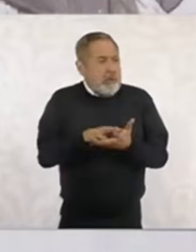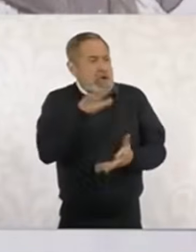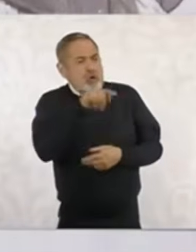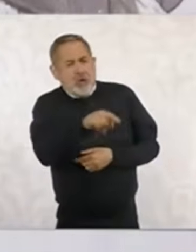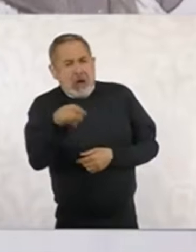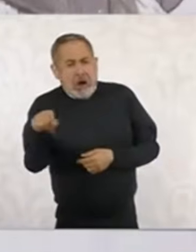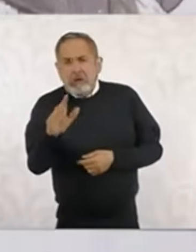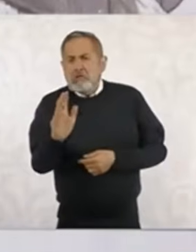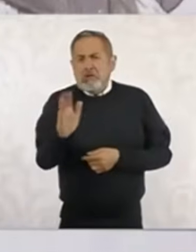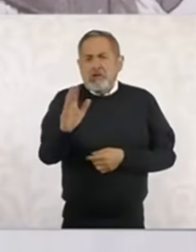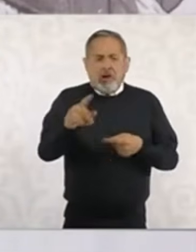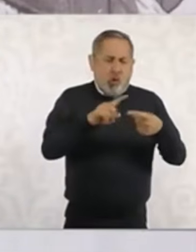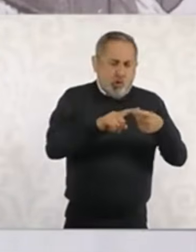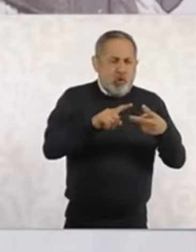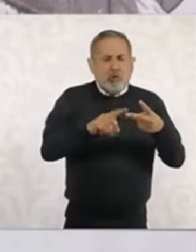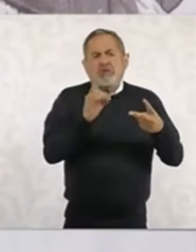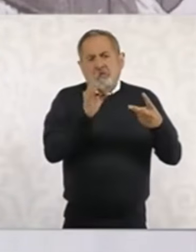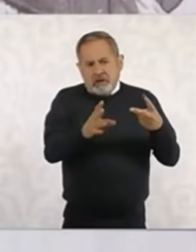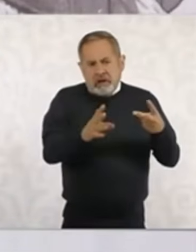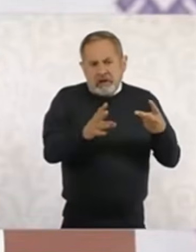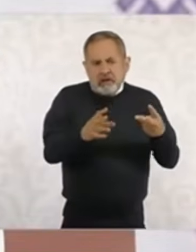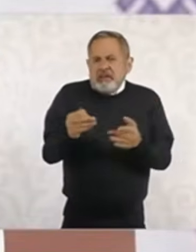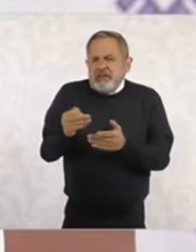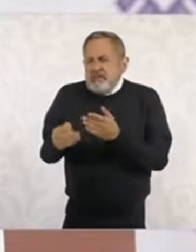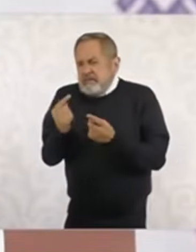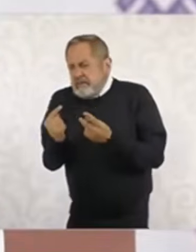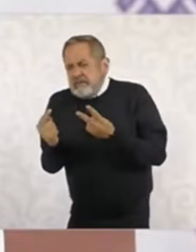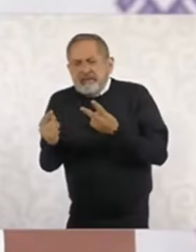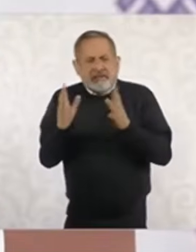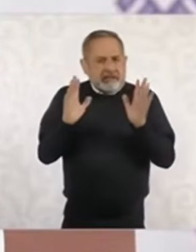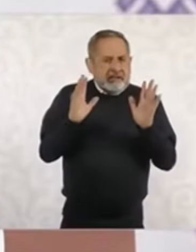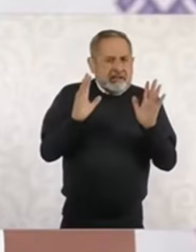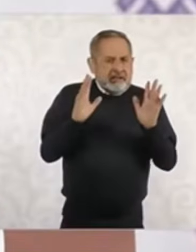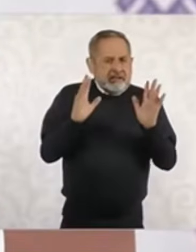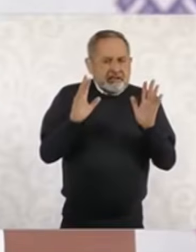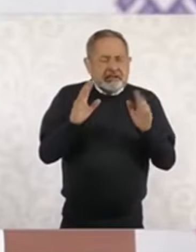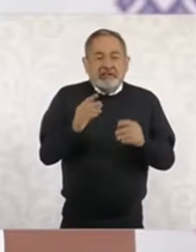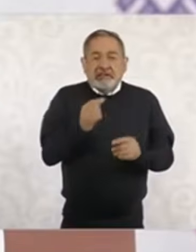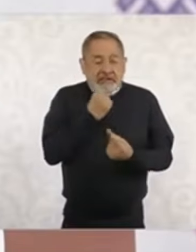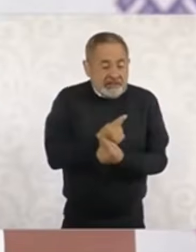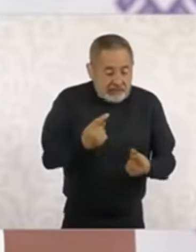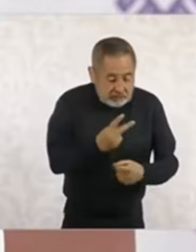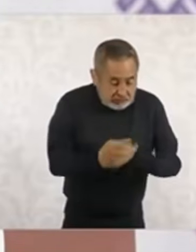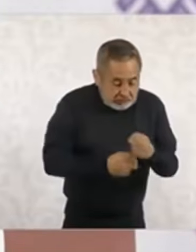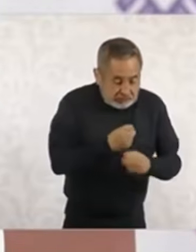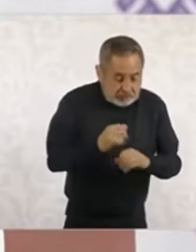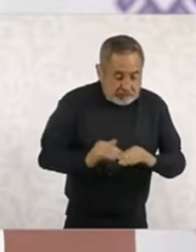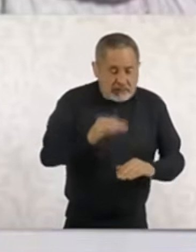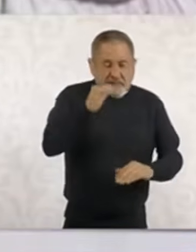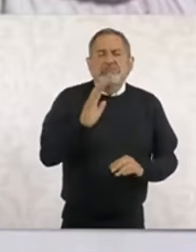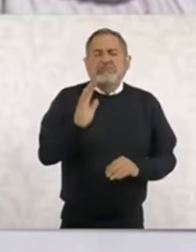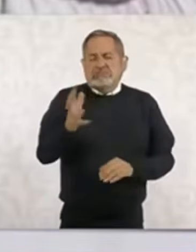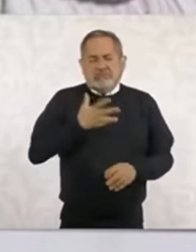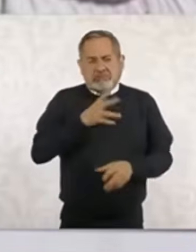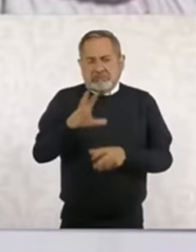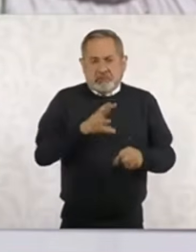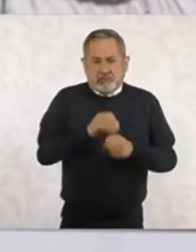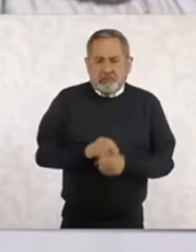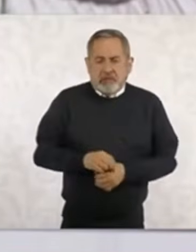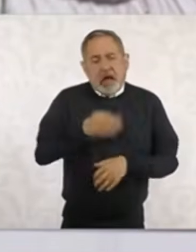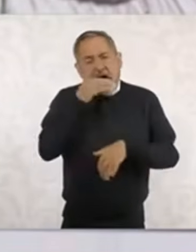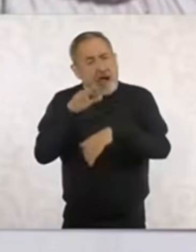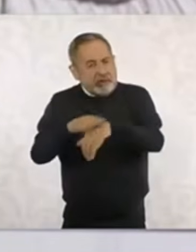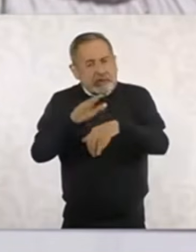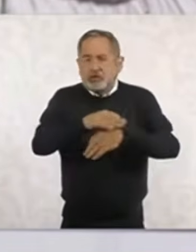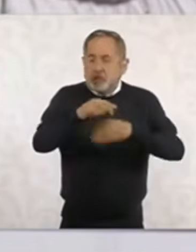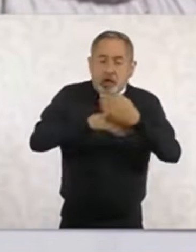recibieron su doble esquema, sobre todo los que tienen pues 2 años en adelante. Pero en general, a todas las mamás y